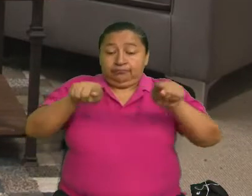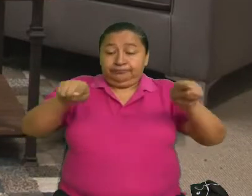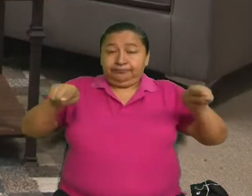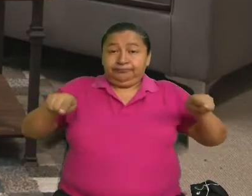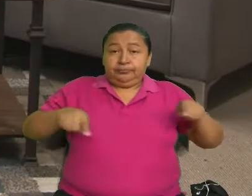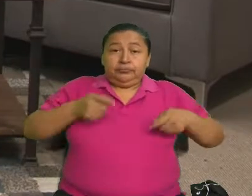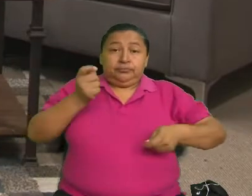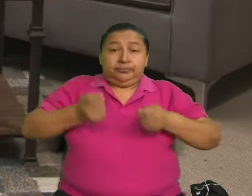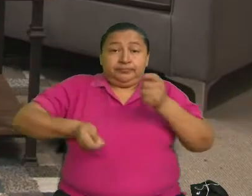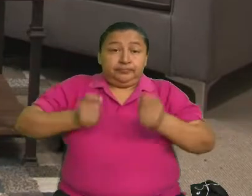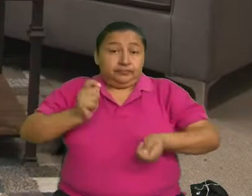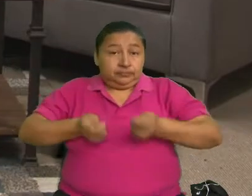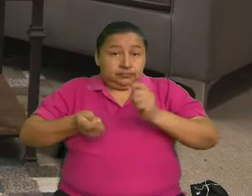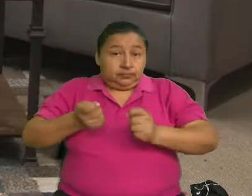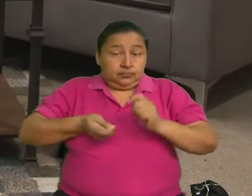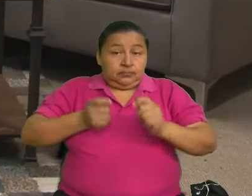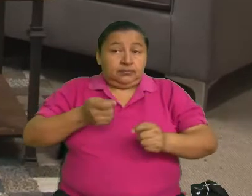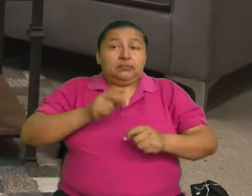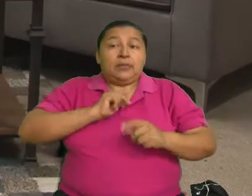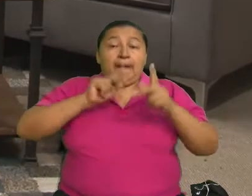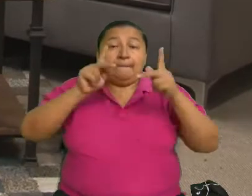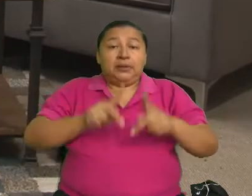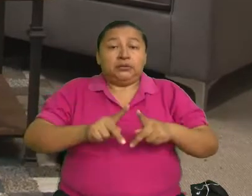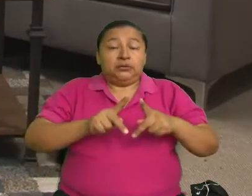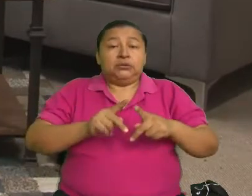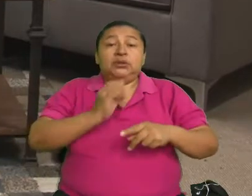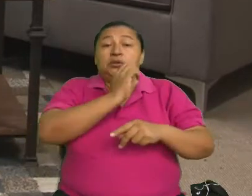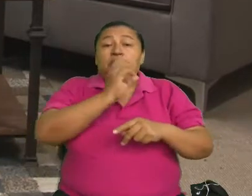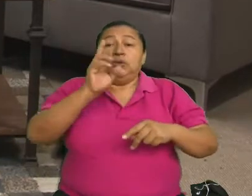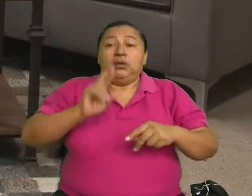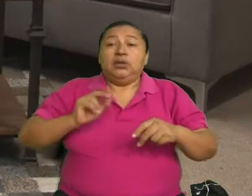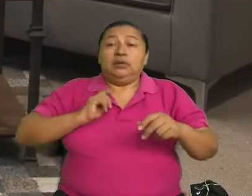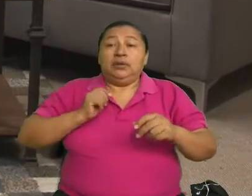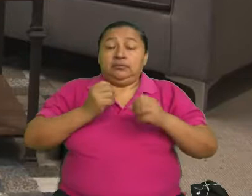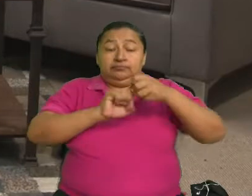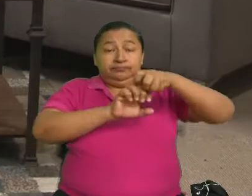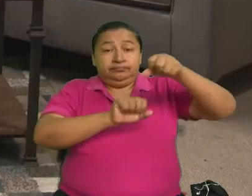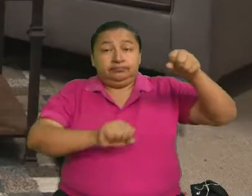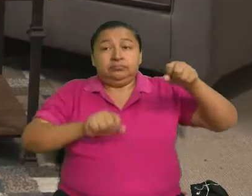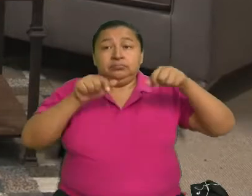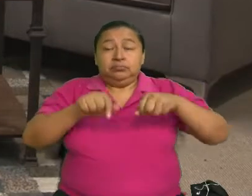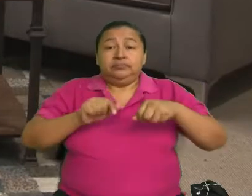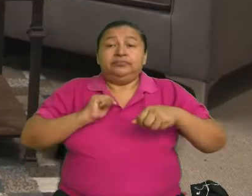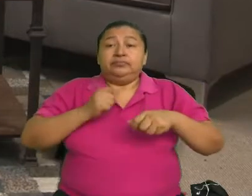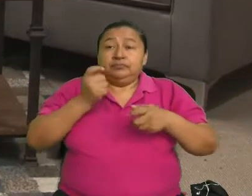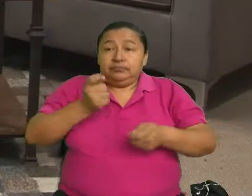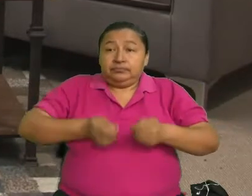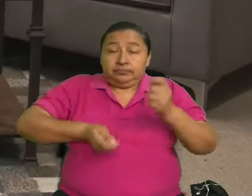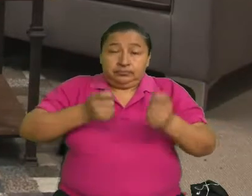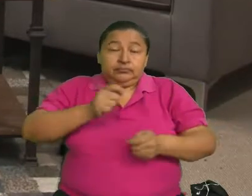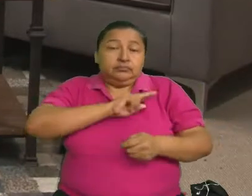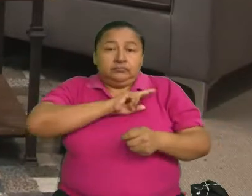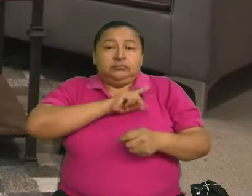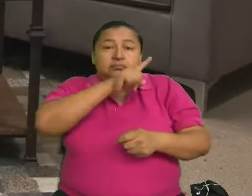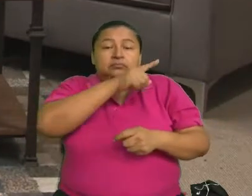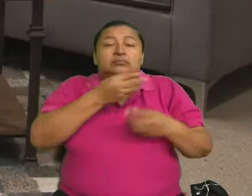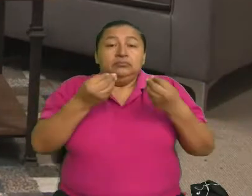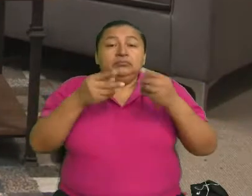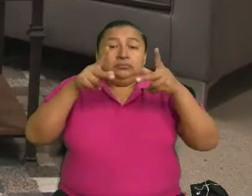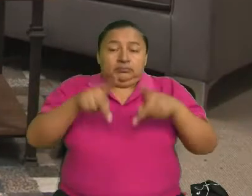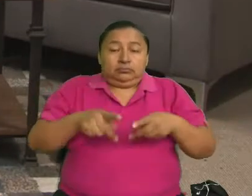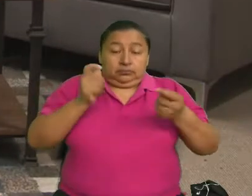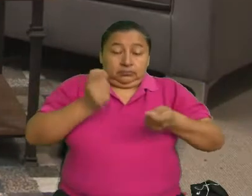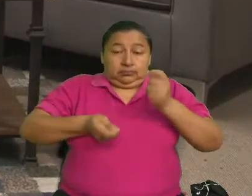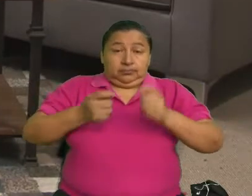La marimba de arco indígena, de repente Costa Rica la va a declarar patrimonio. De repente, porque ahí hay muchos marimberos